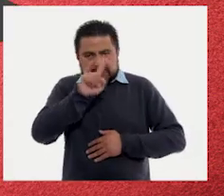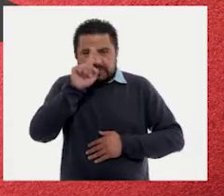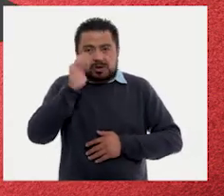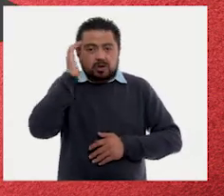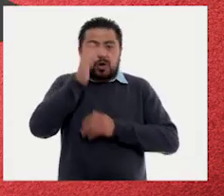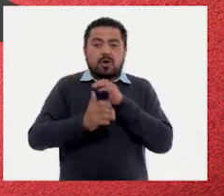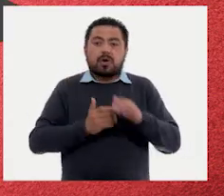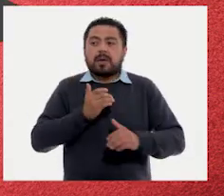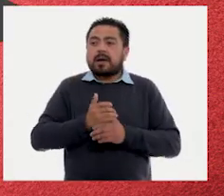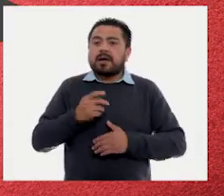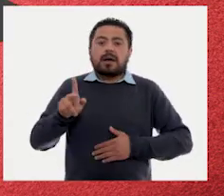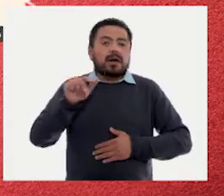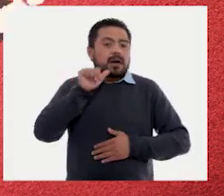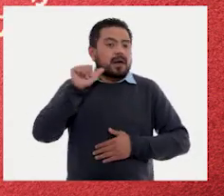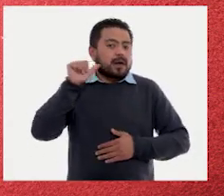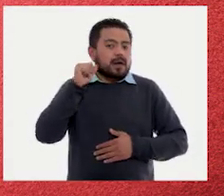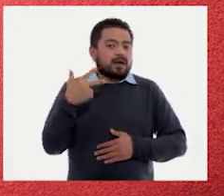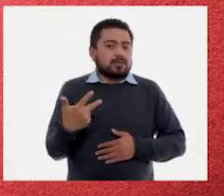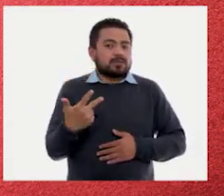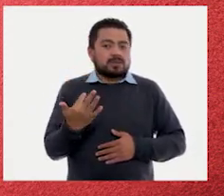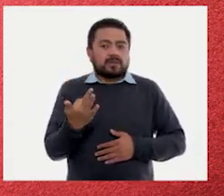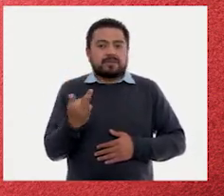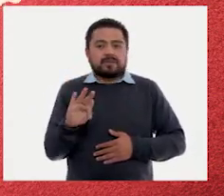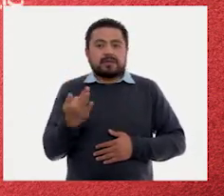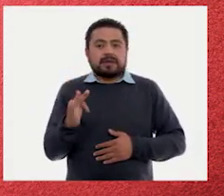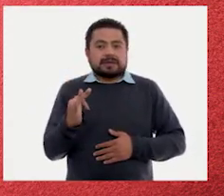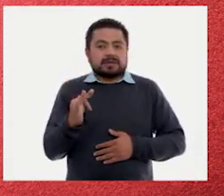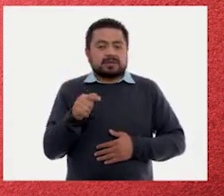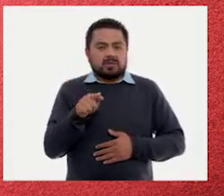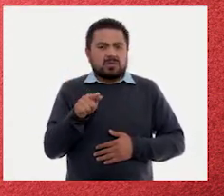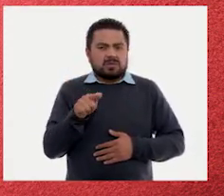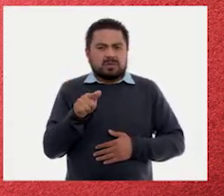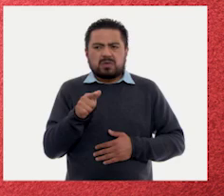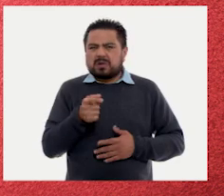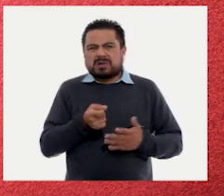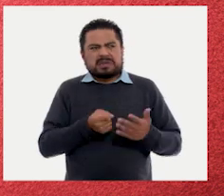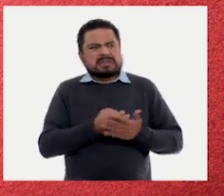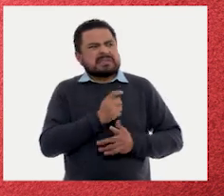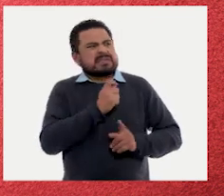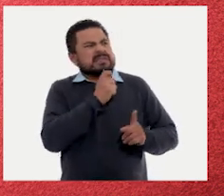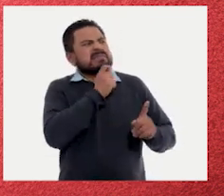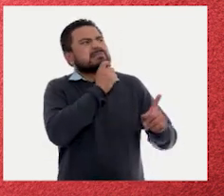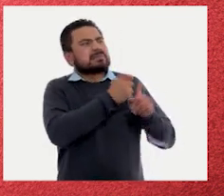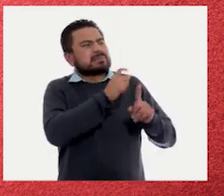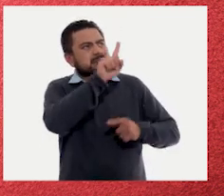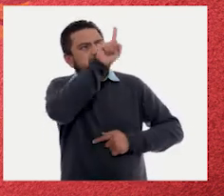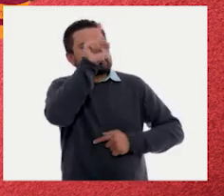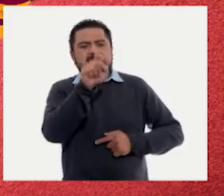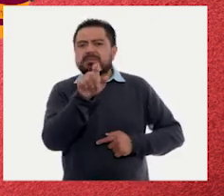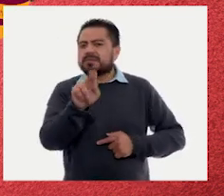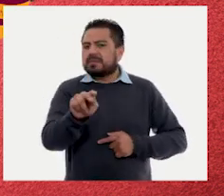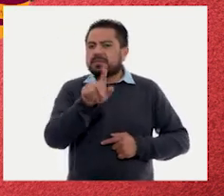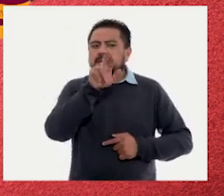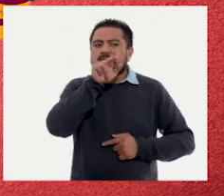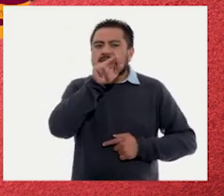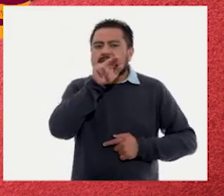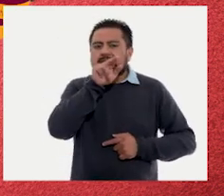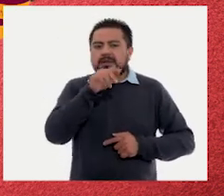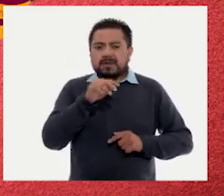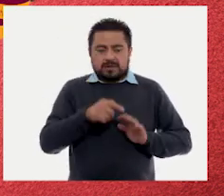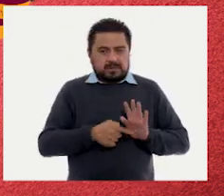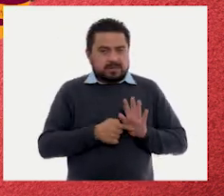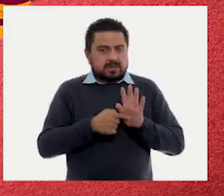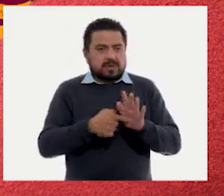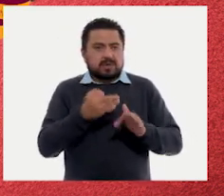cumpleaños fue ayer, el 8 de febrero. Si aún no saben de quién les hablo, no se preocupen. Les